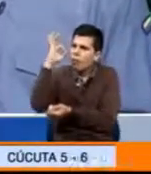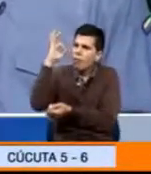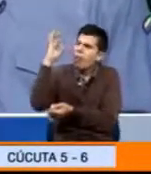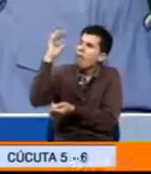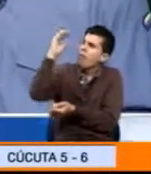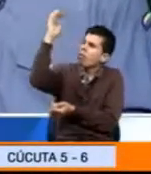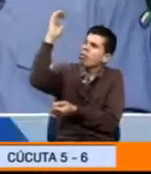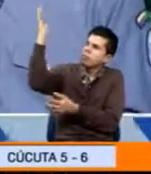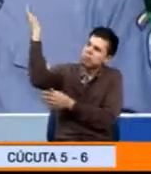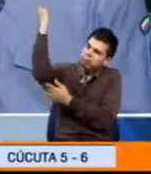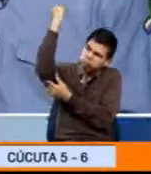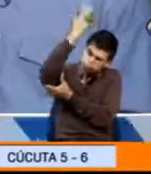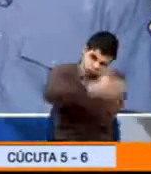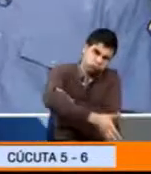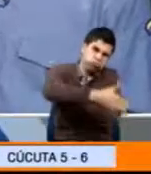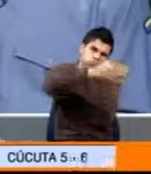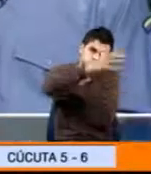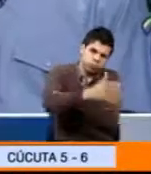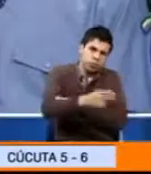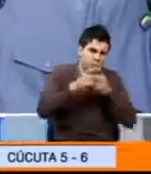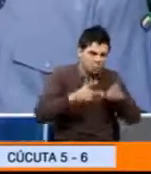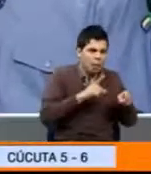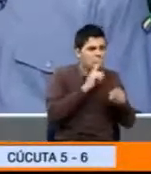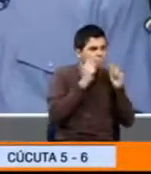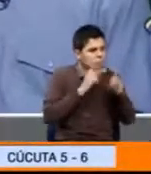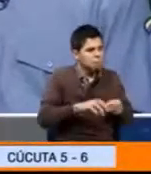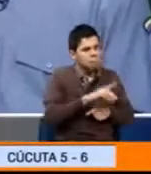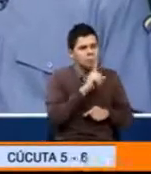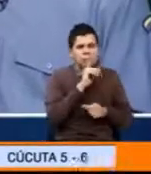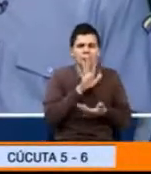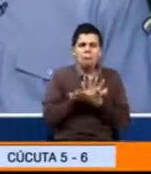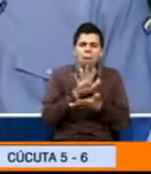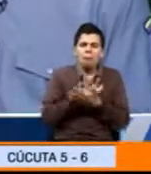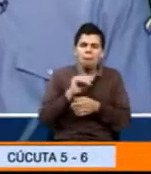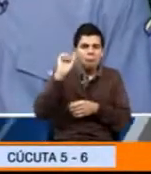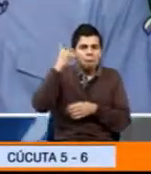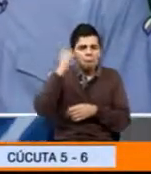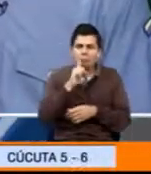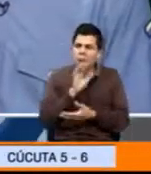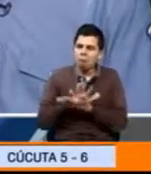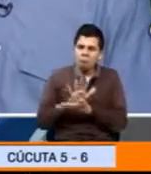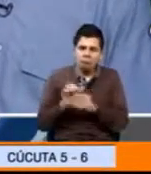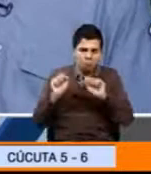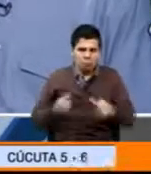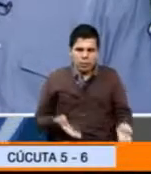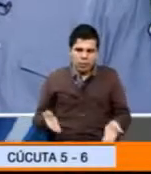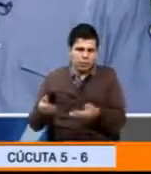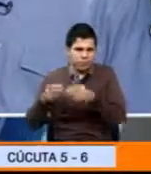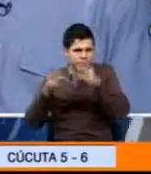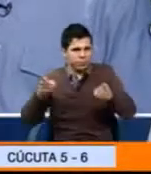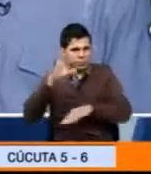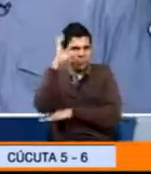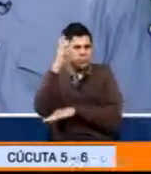se talan, y pues muchas veces con la complacencia de todos los ciudadanos y de mucha gente, muchas autoridades, se ejerce el tráfico, porque los colombianos